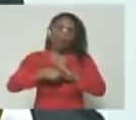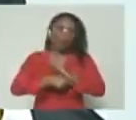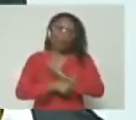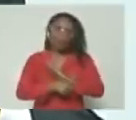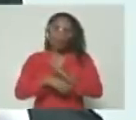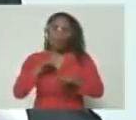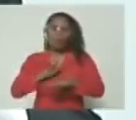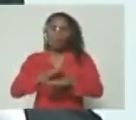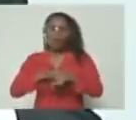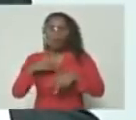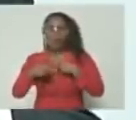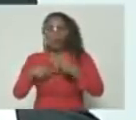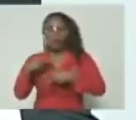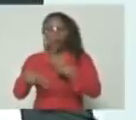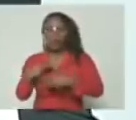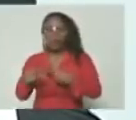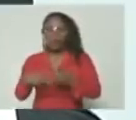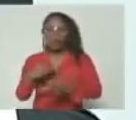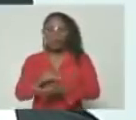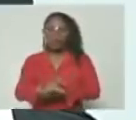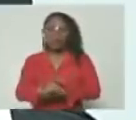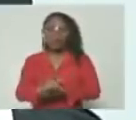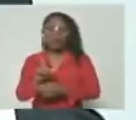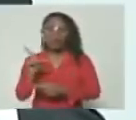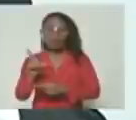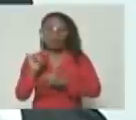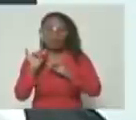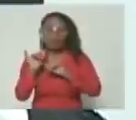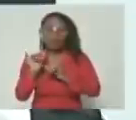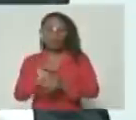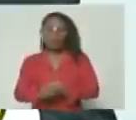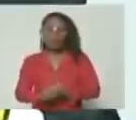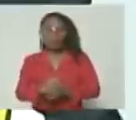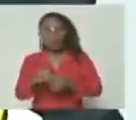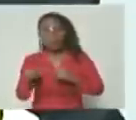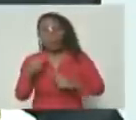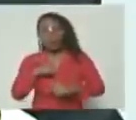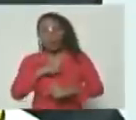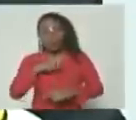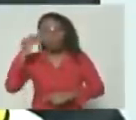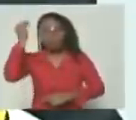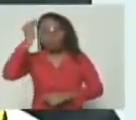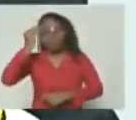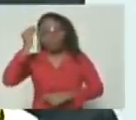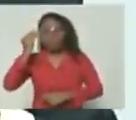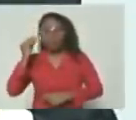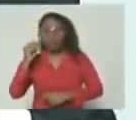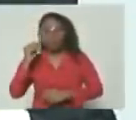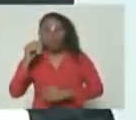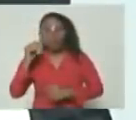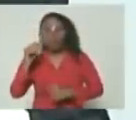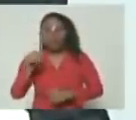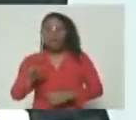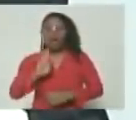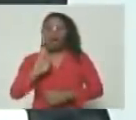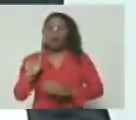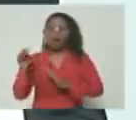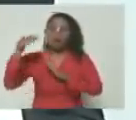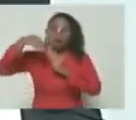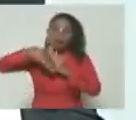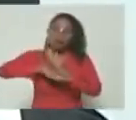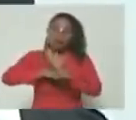que es la producción del combustible, la refinación del mismo. Pero nosotros creemos que aguas abajo no es